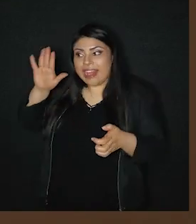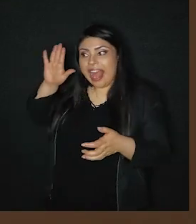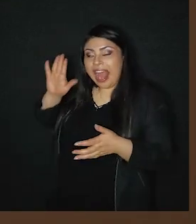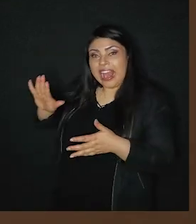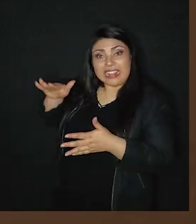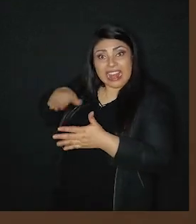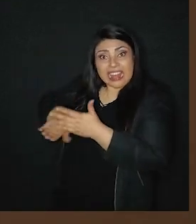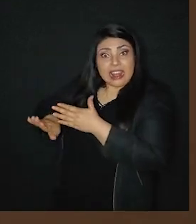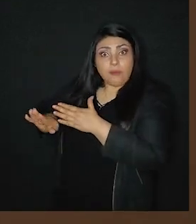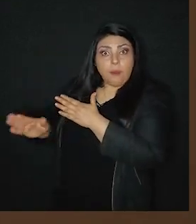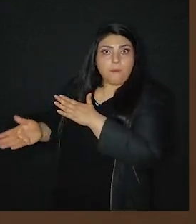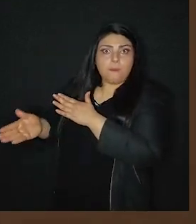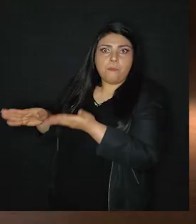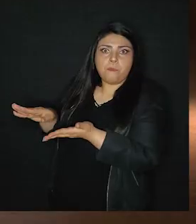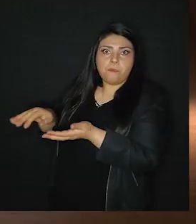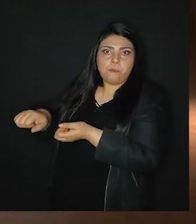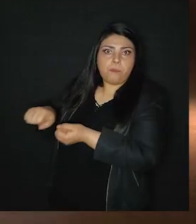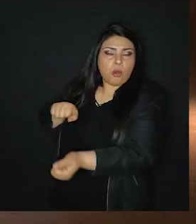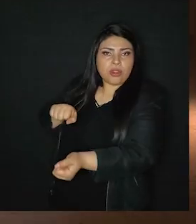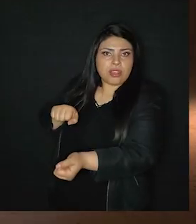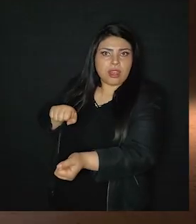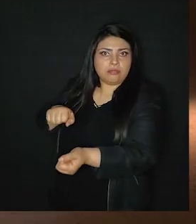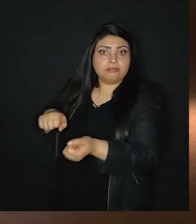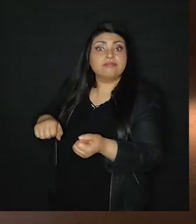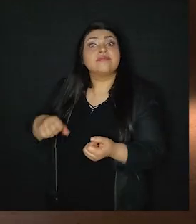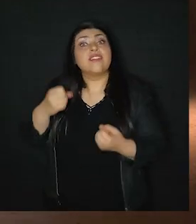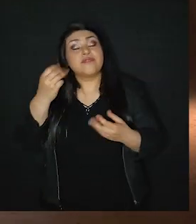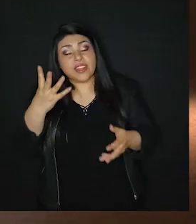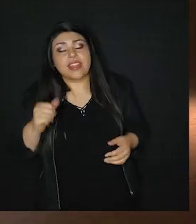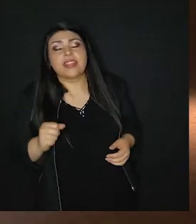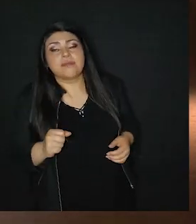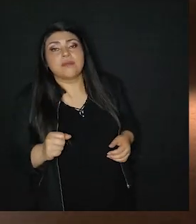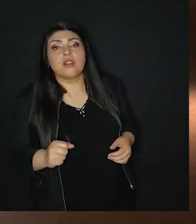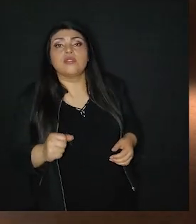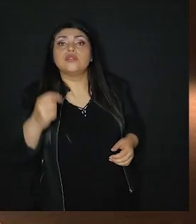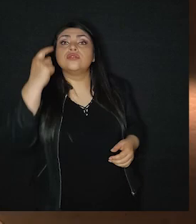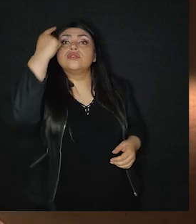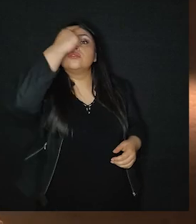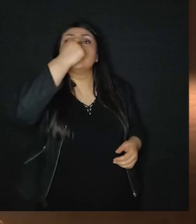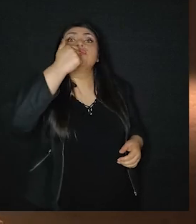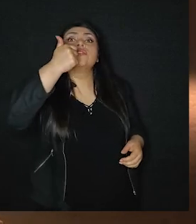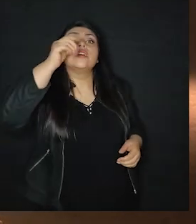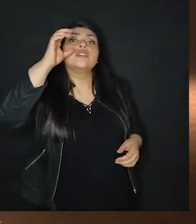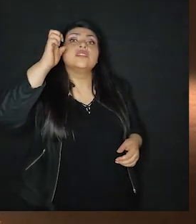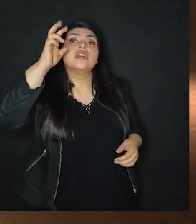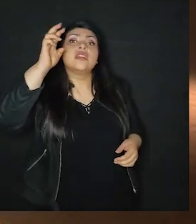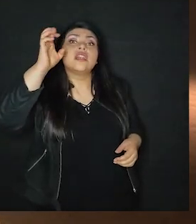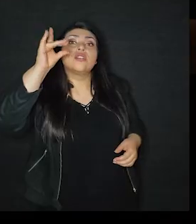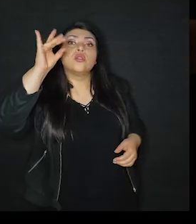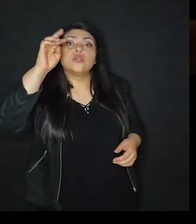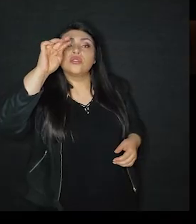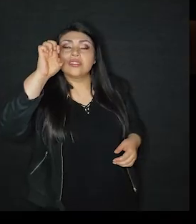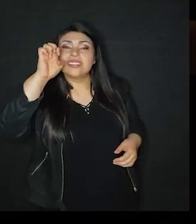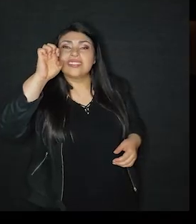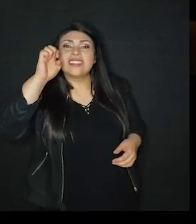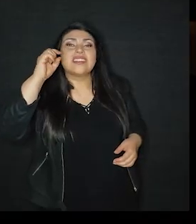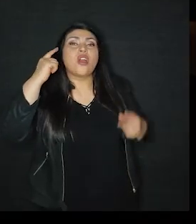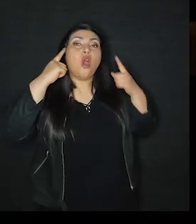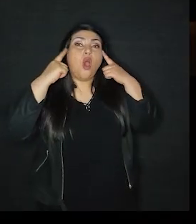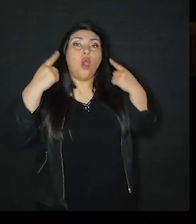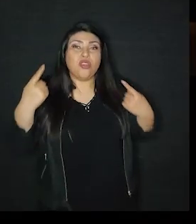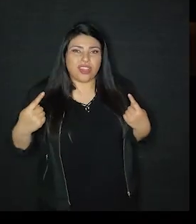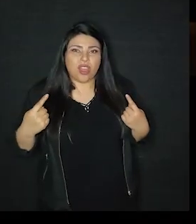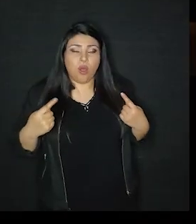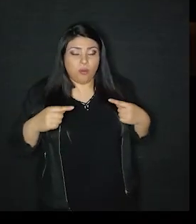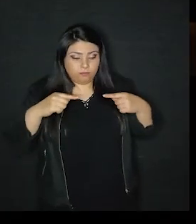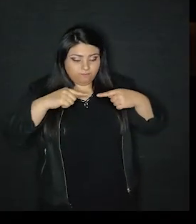el instante un muerto De hecho los sacerdotes tenían sus túnicas que tenían algunas campanitas de abajo y y los